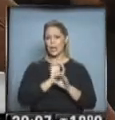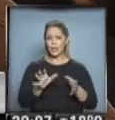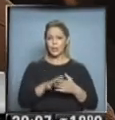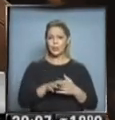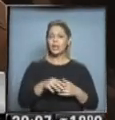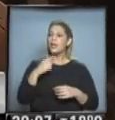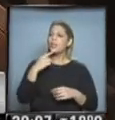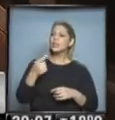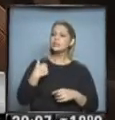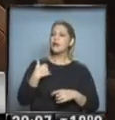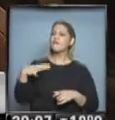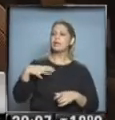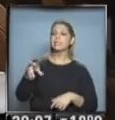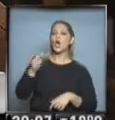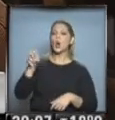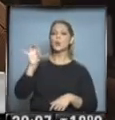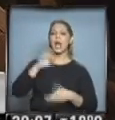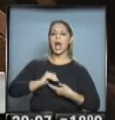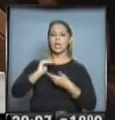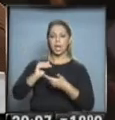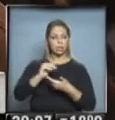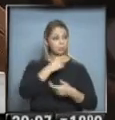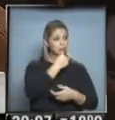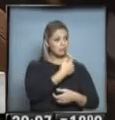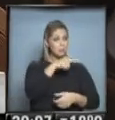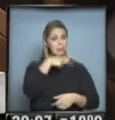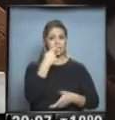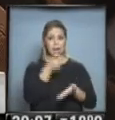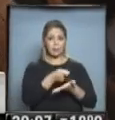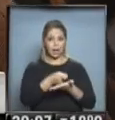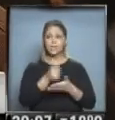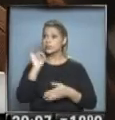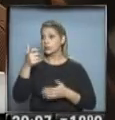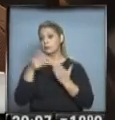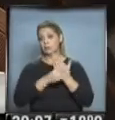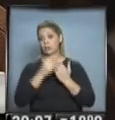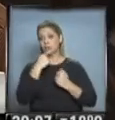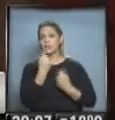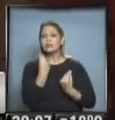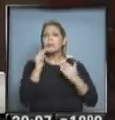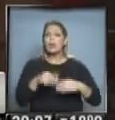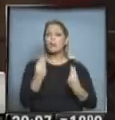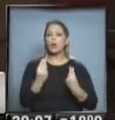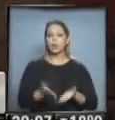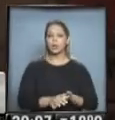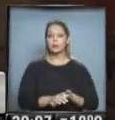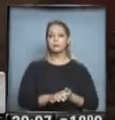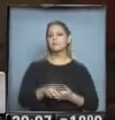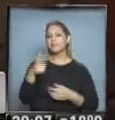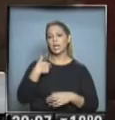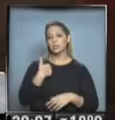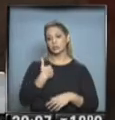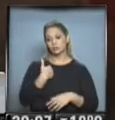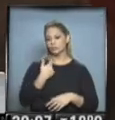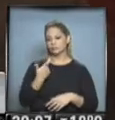Decían otra cosa, decían que no cobraban aguinaldo. Mañana se paga. Así dijo el ministro. No sé por qué el paro entonces. Son unos hijos de su madre,